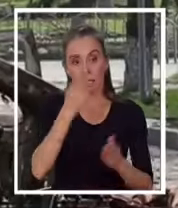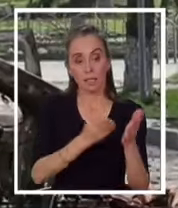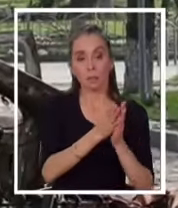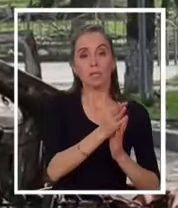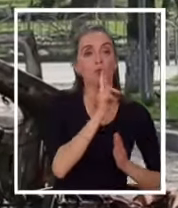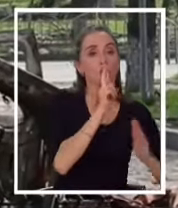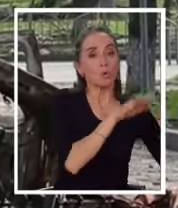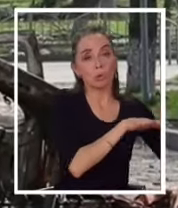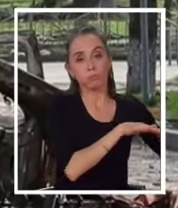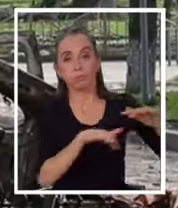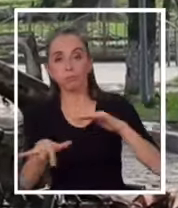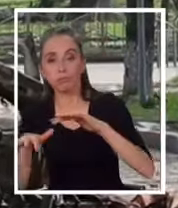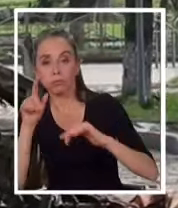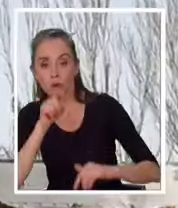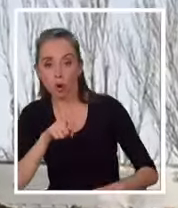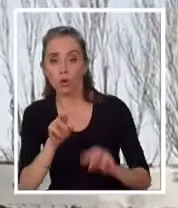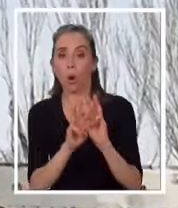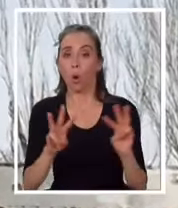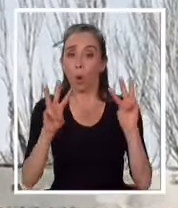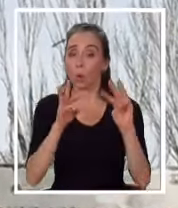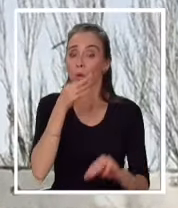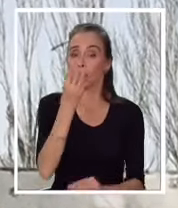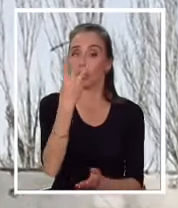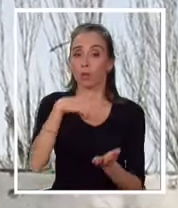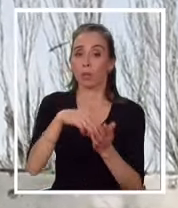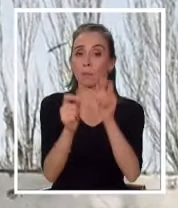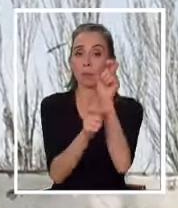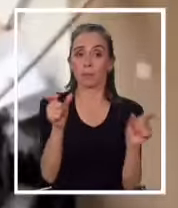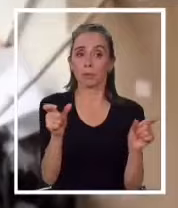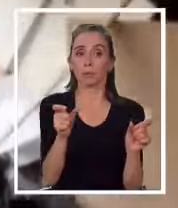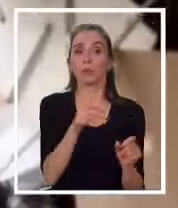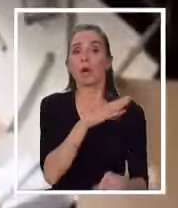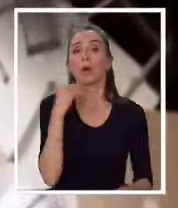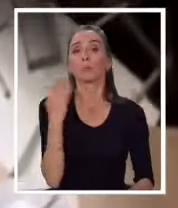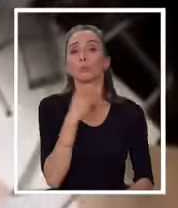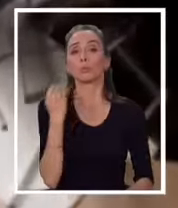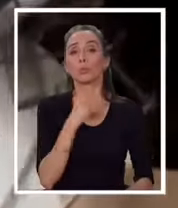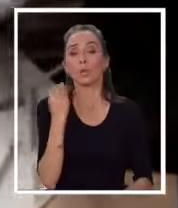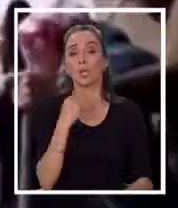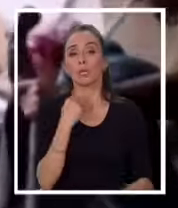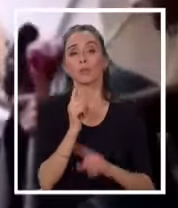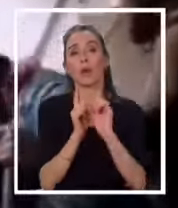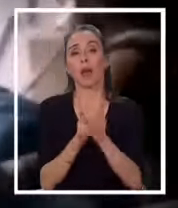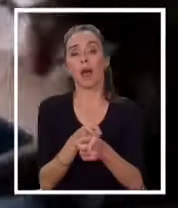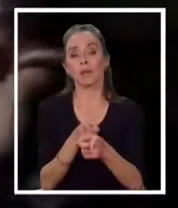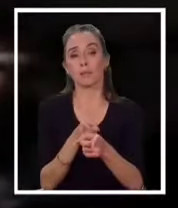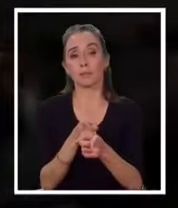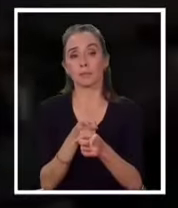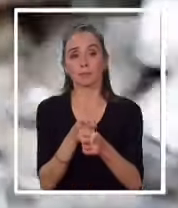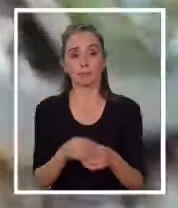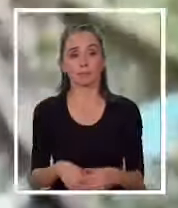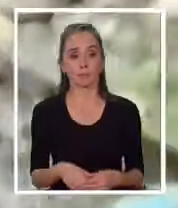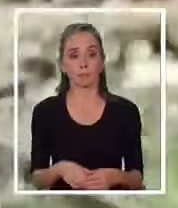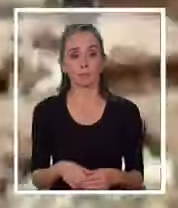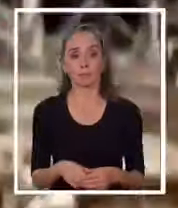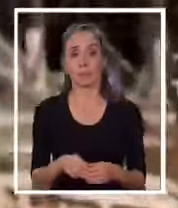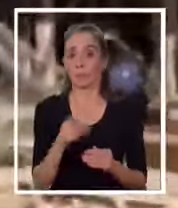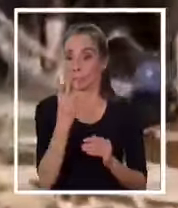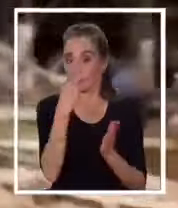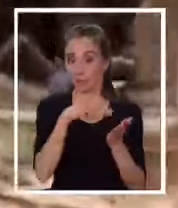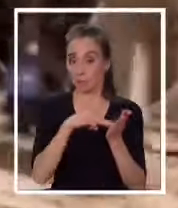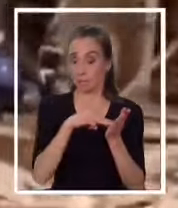de la invasión, la ONU informó que más de 3.000 personas han perdido la vida en medio de la guerra. Una cifra